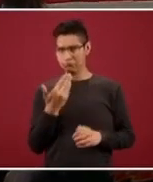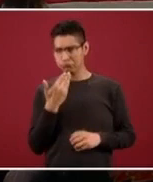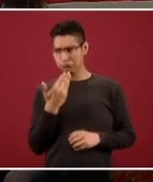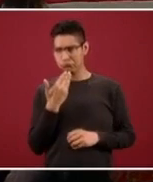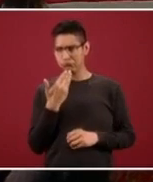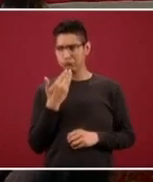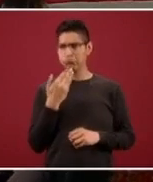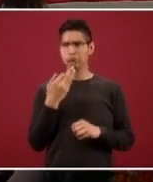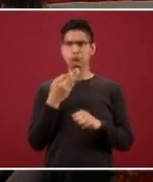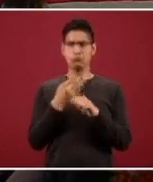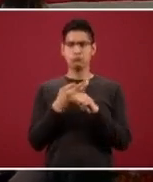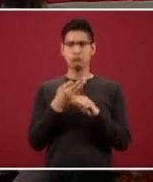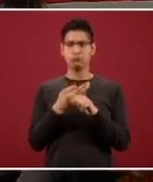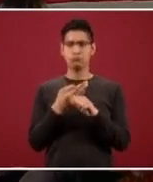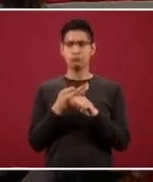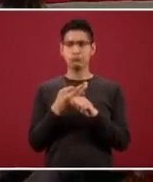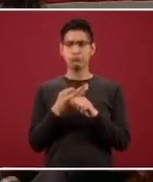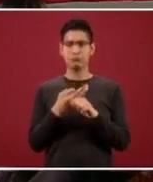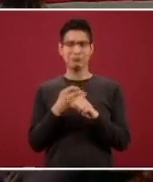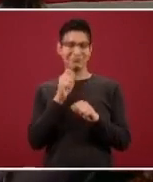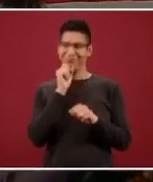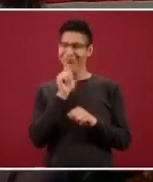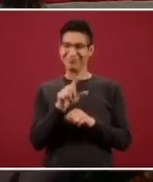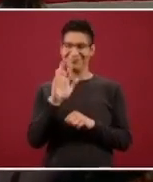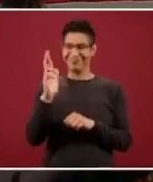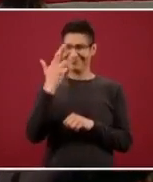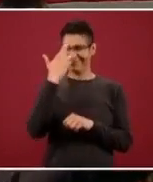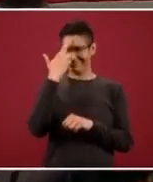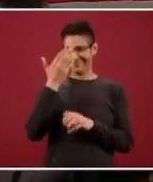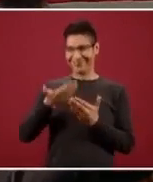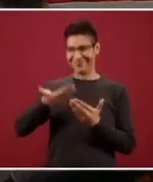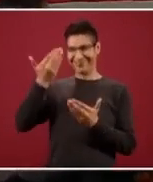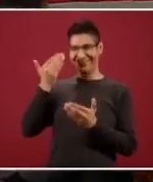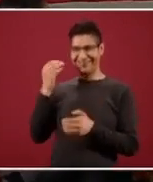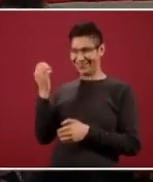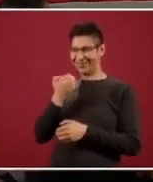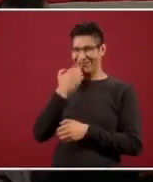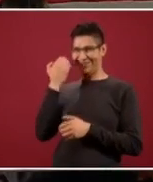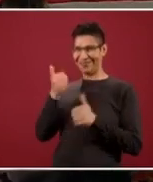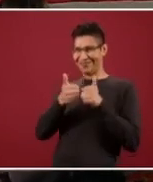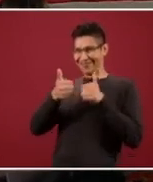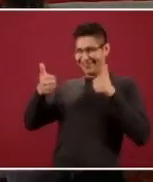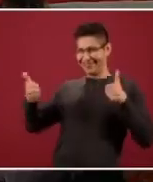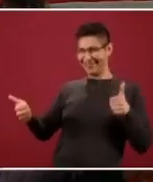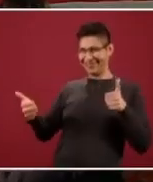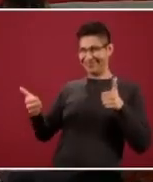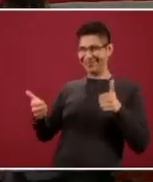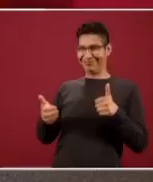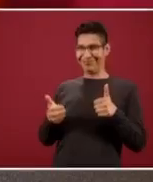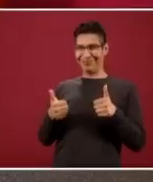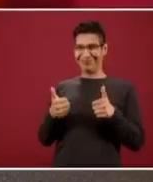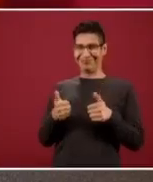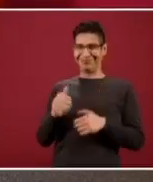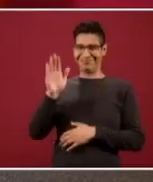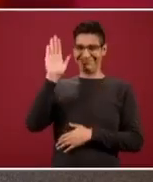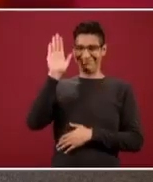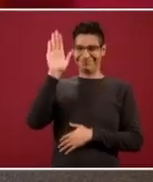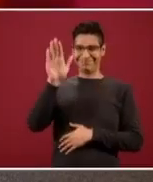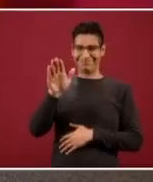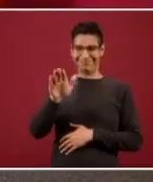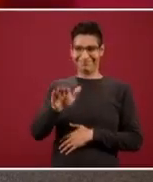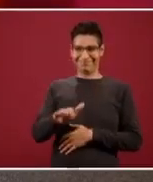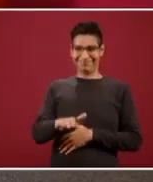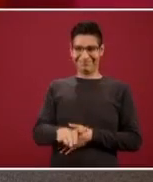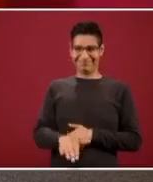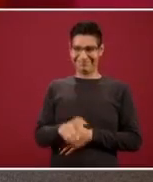a, como en la escuela, ¿no? Sana distancia entre los dos expositores que